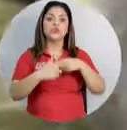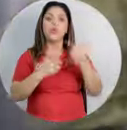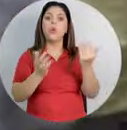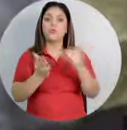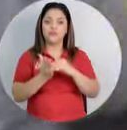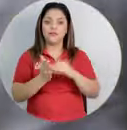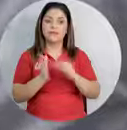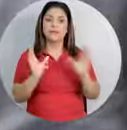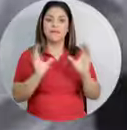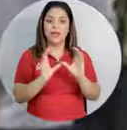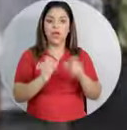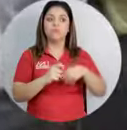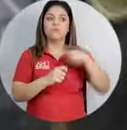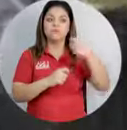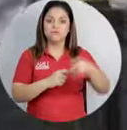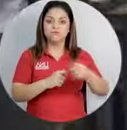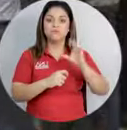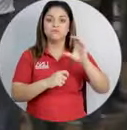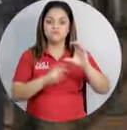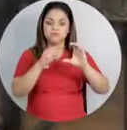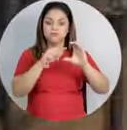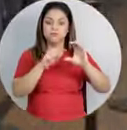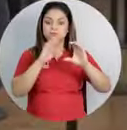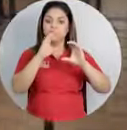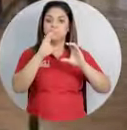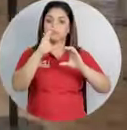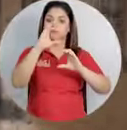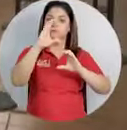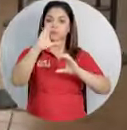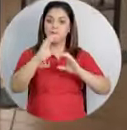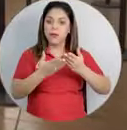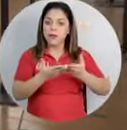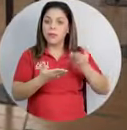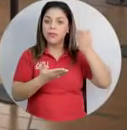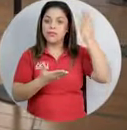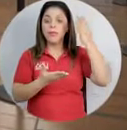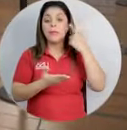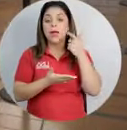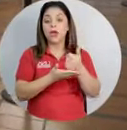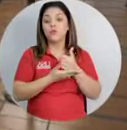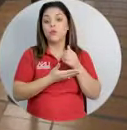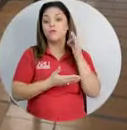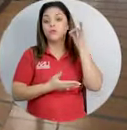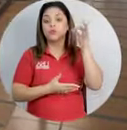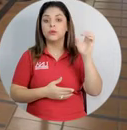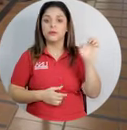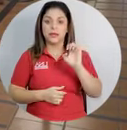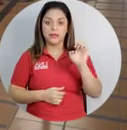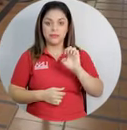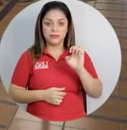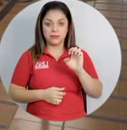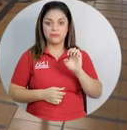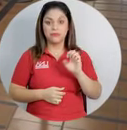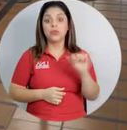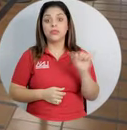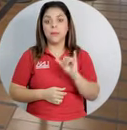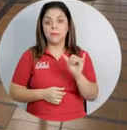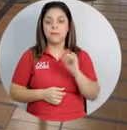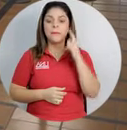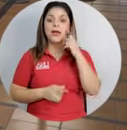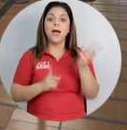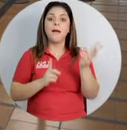de dinero, y vamos haciendo crecer ese capital que eventualmente nos va a ayudar para una emergencia a futuro,